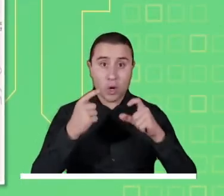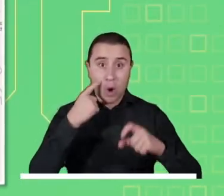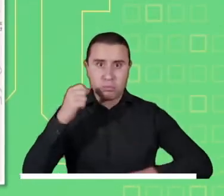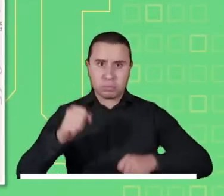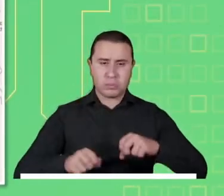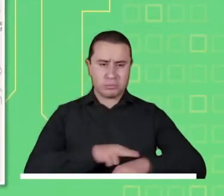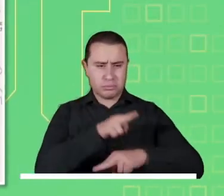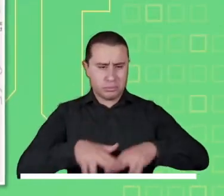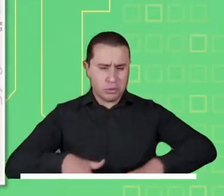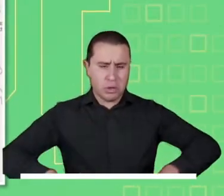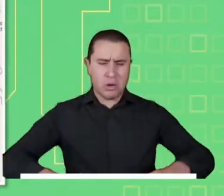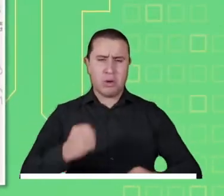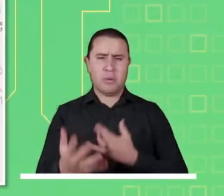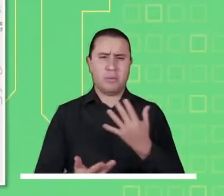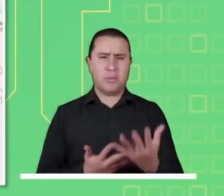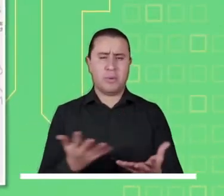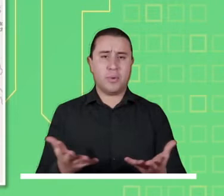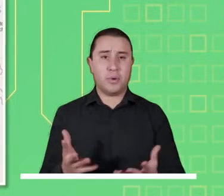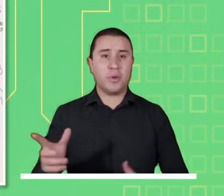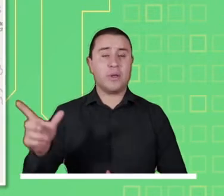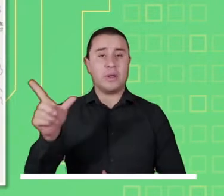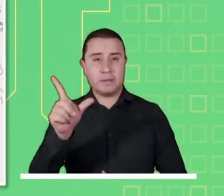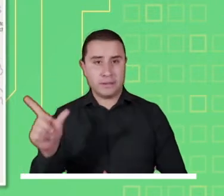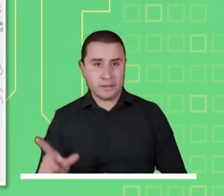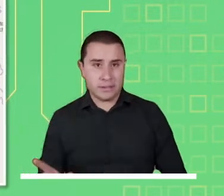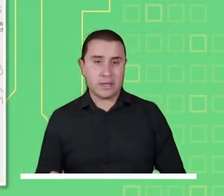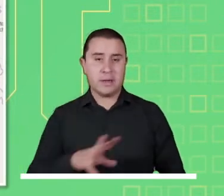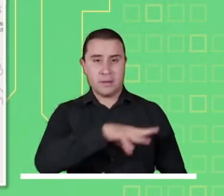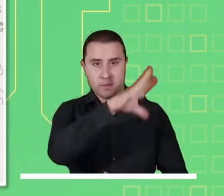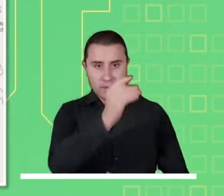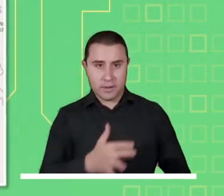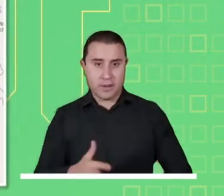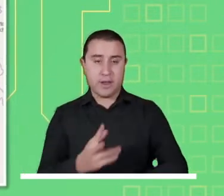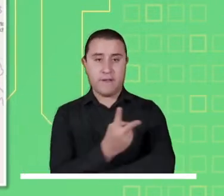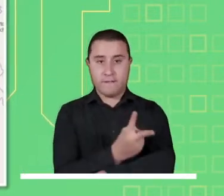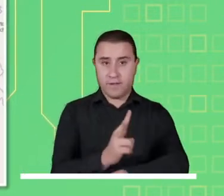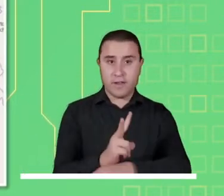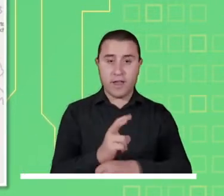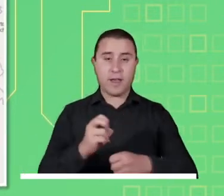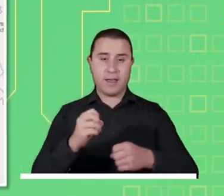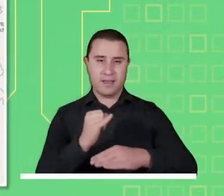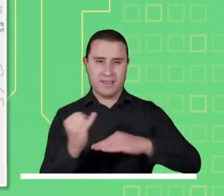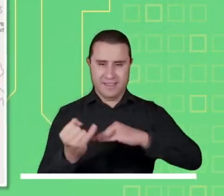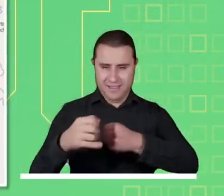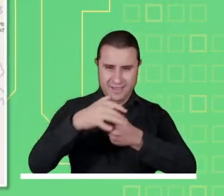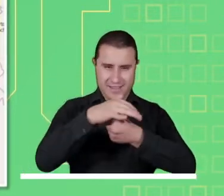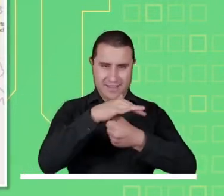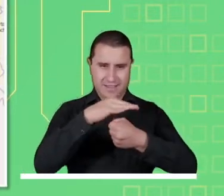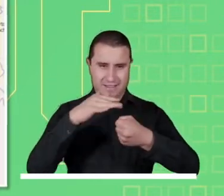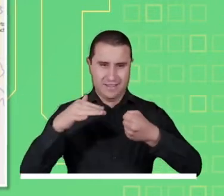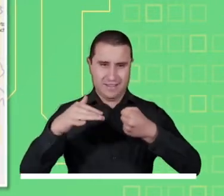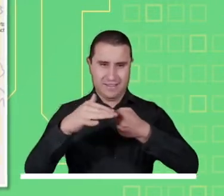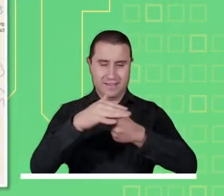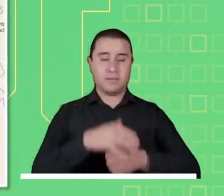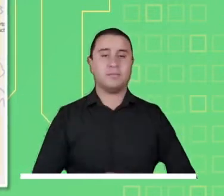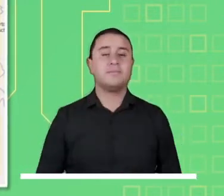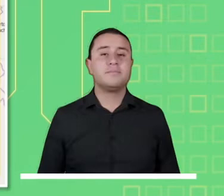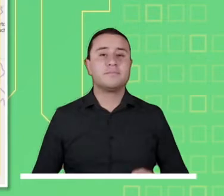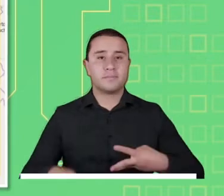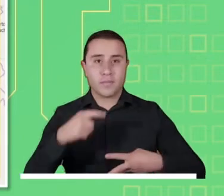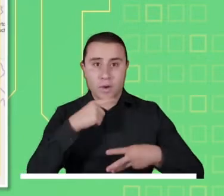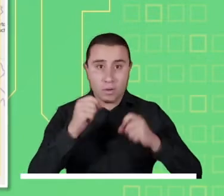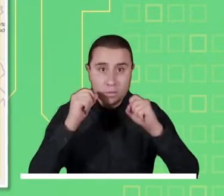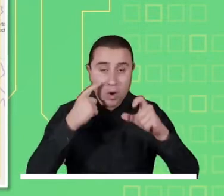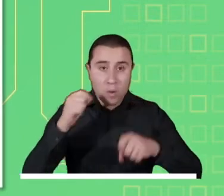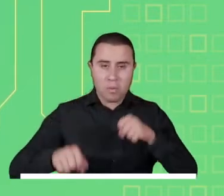e inundaciones. Alerta roja por probabilidad de incendios en la cobertura vegetal de algunas zonas de Cesar, Magdalena,